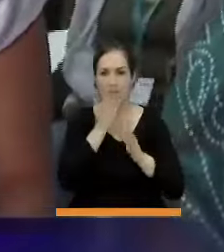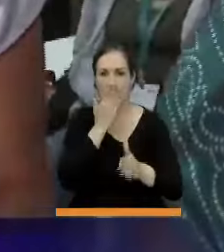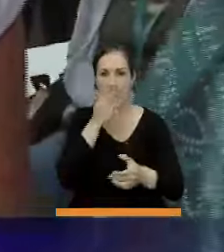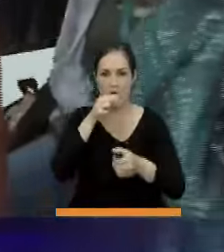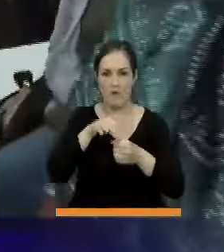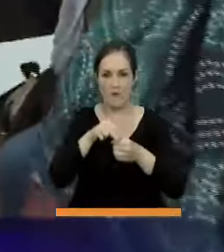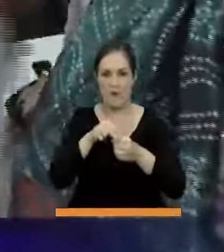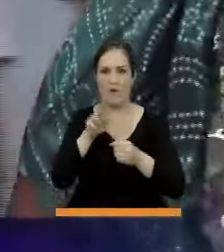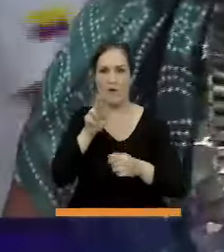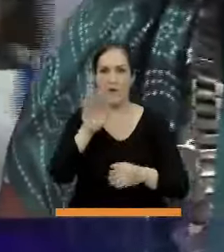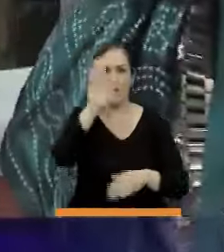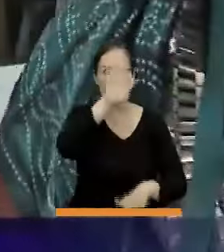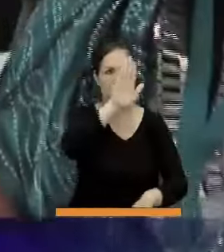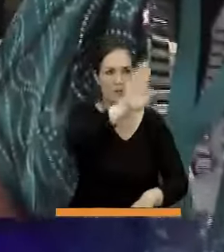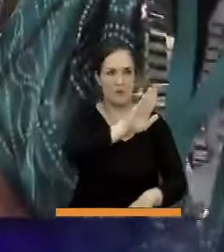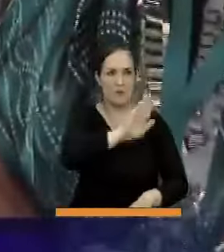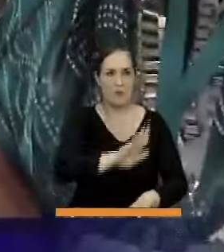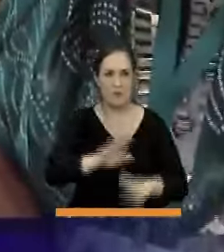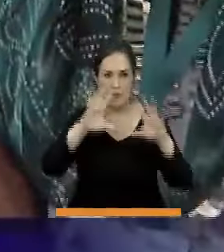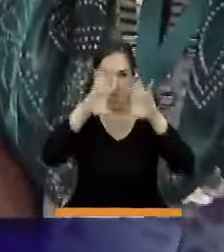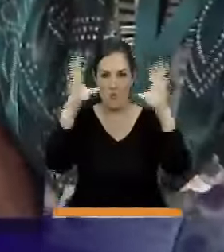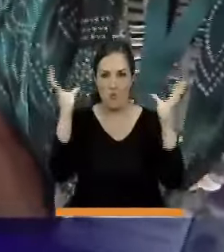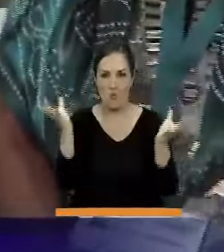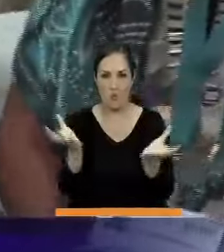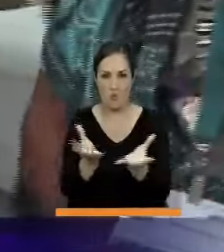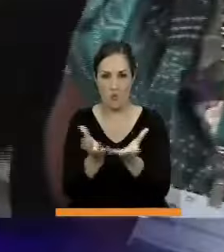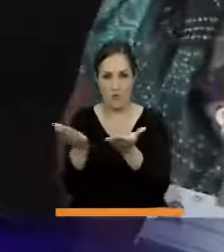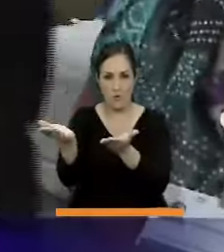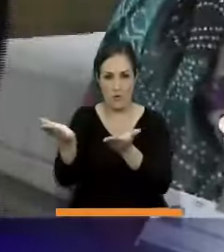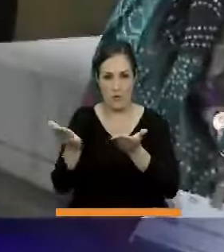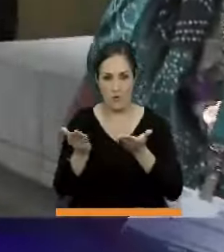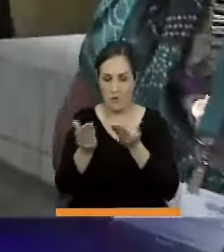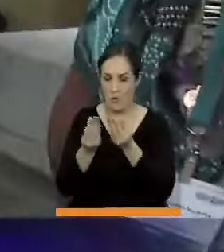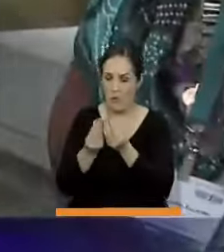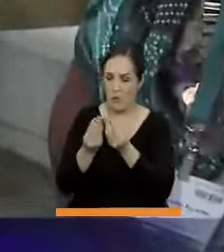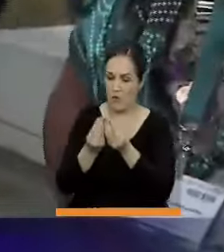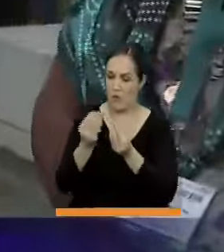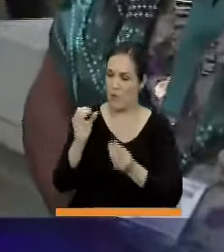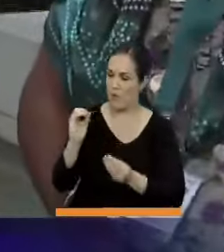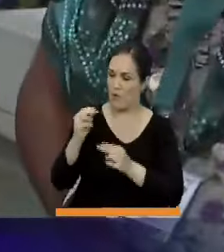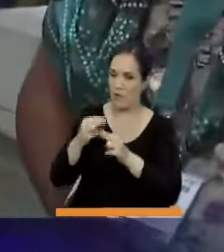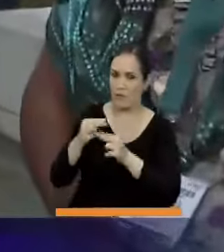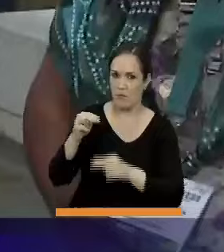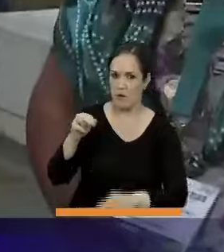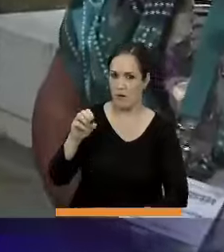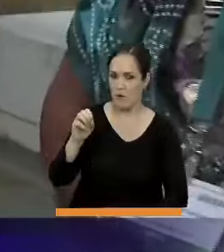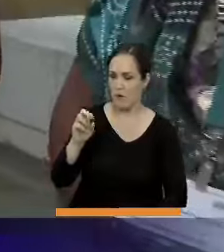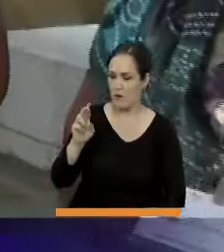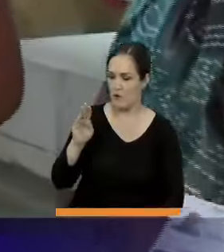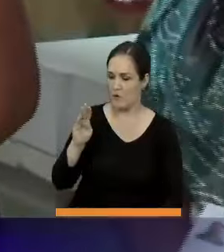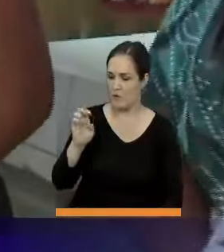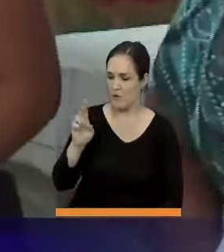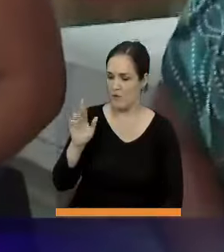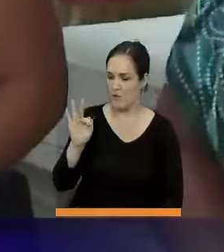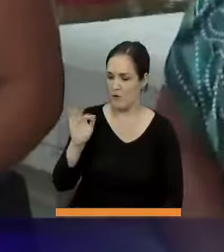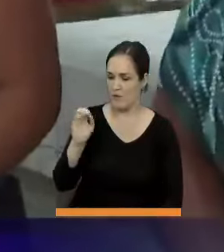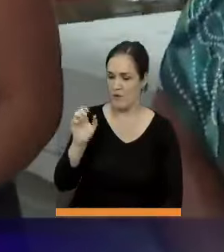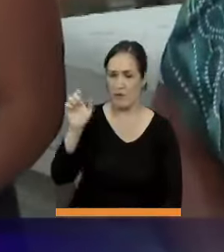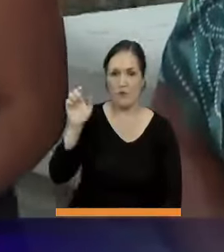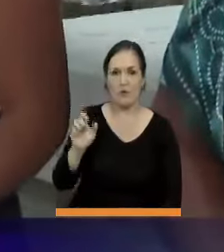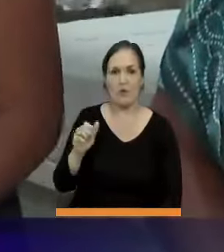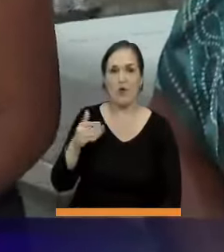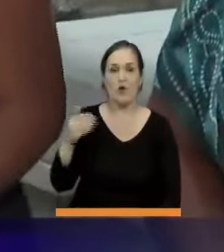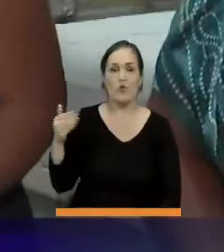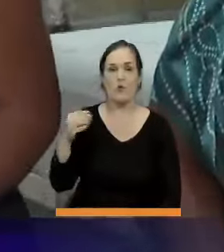regiones y diferentes partes del mundo. Vamos a darle la bienvenida al compañero Norberto Farecade, del pueblo Huitoto